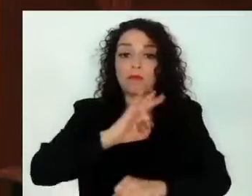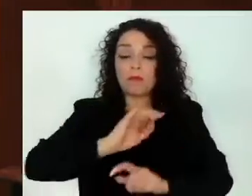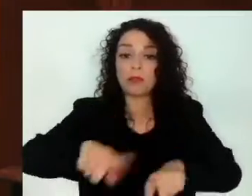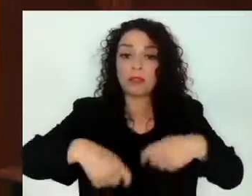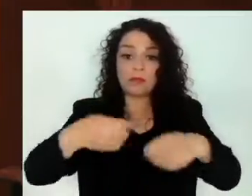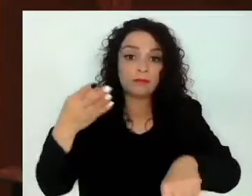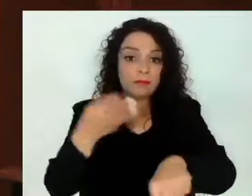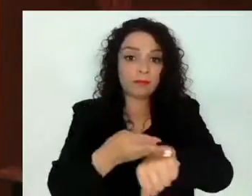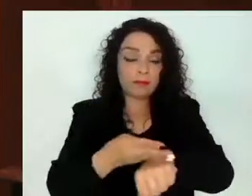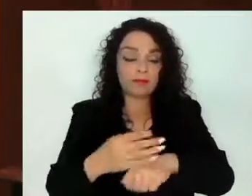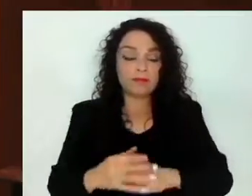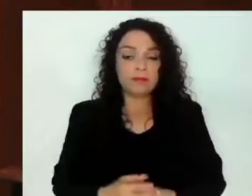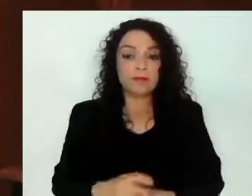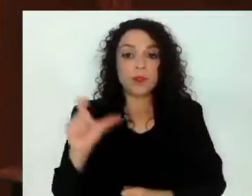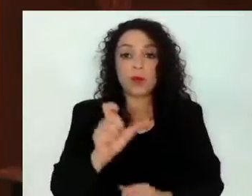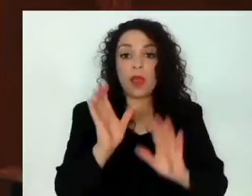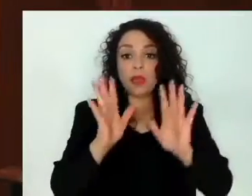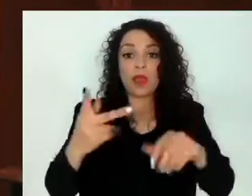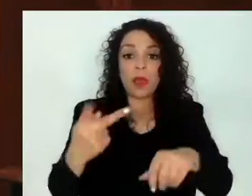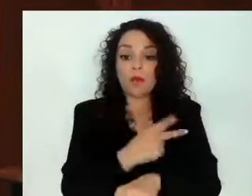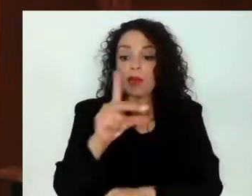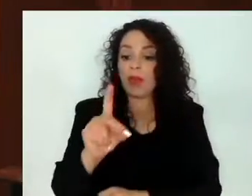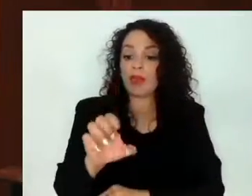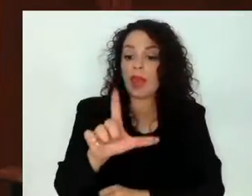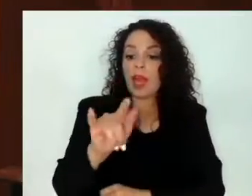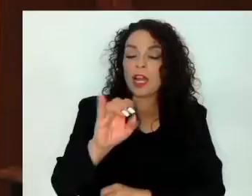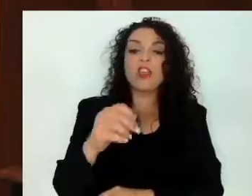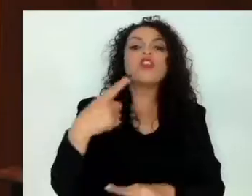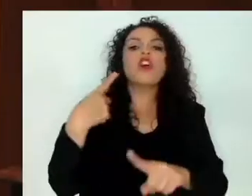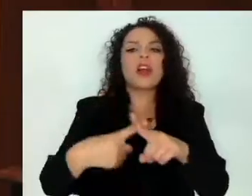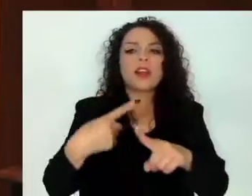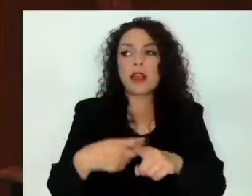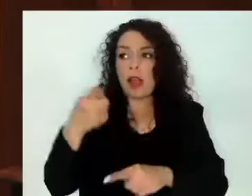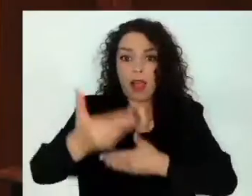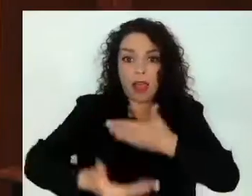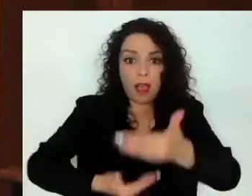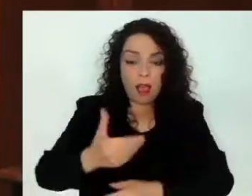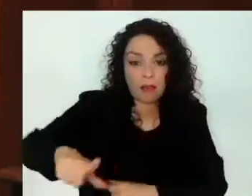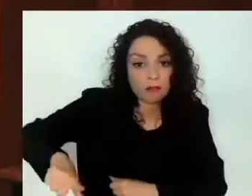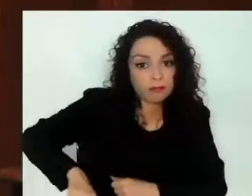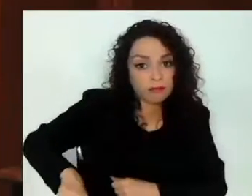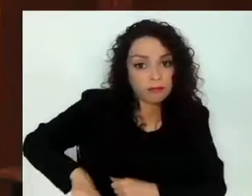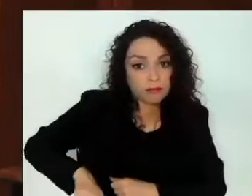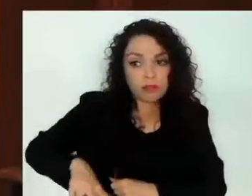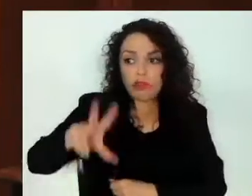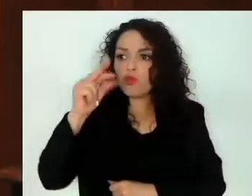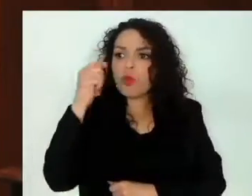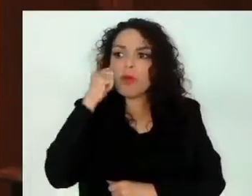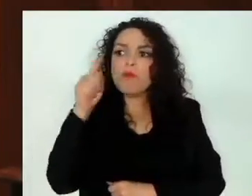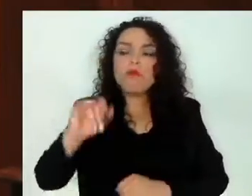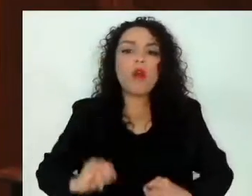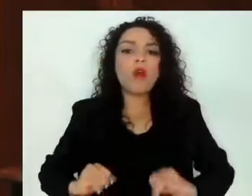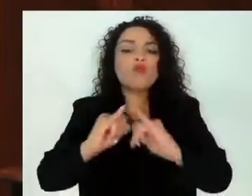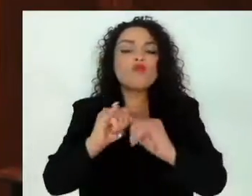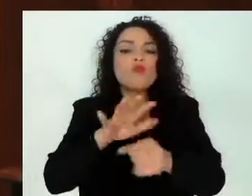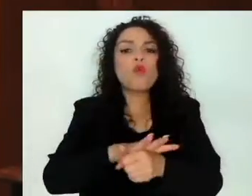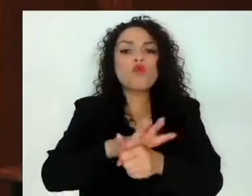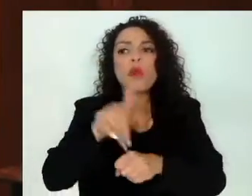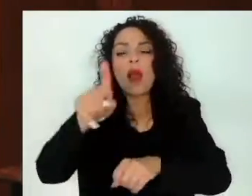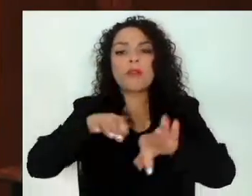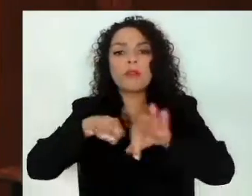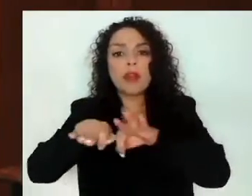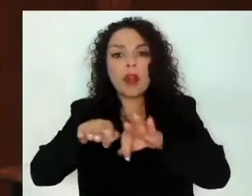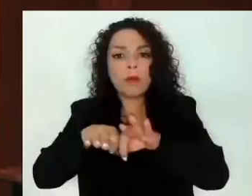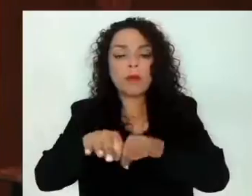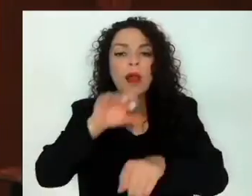Cuando el delito sea cometido por una persona servidora pública, integrante de cualquier institución de seguridad pública o